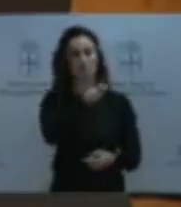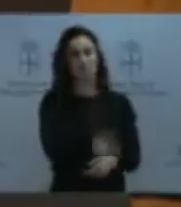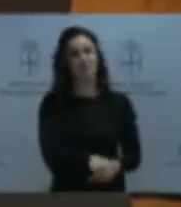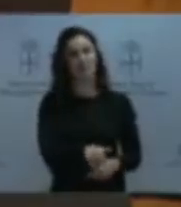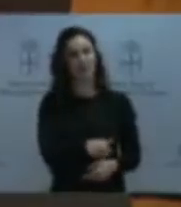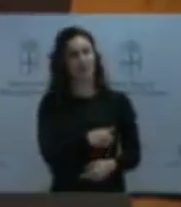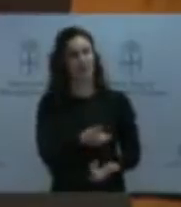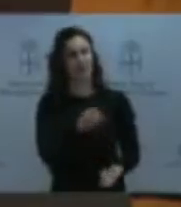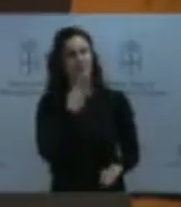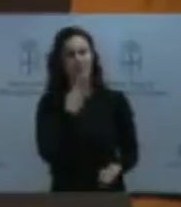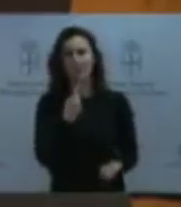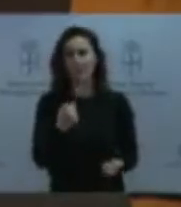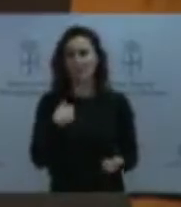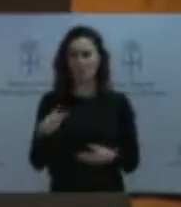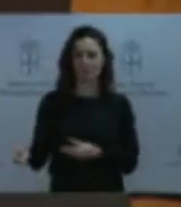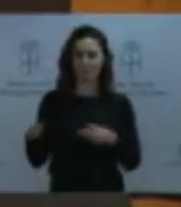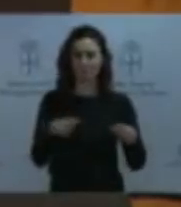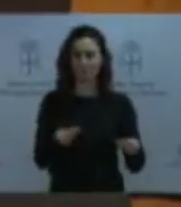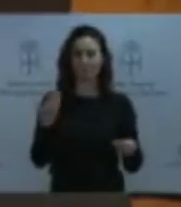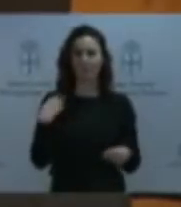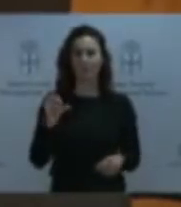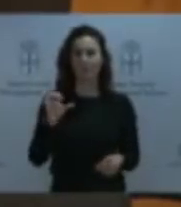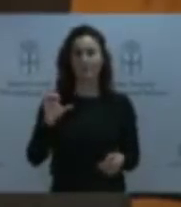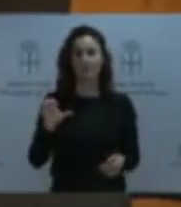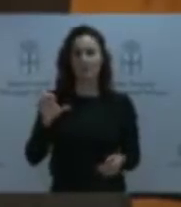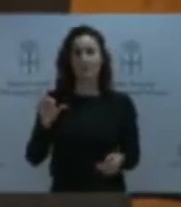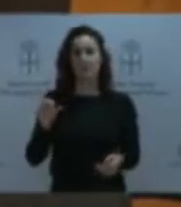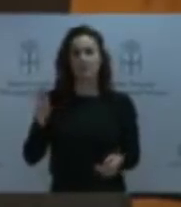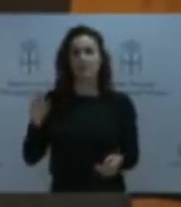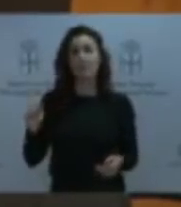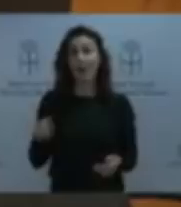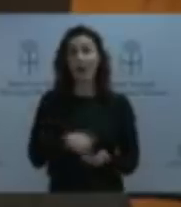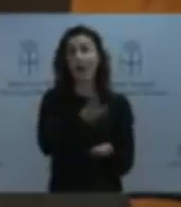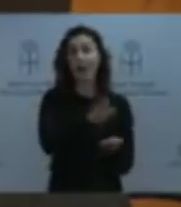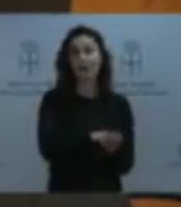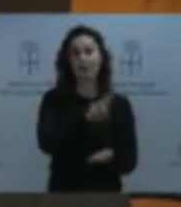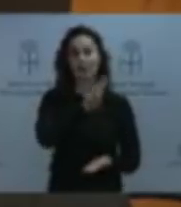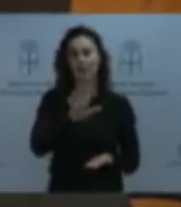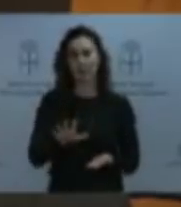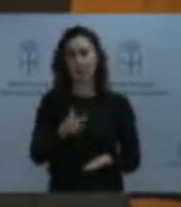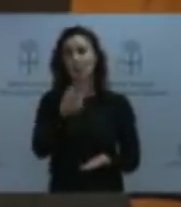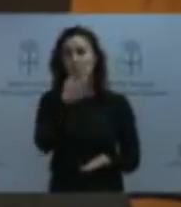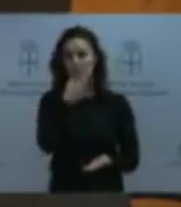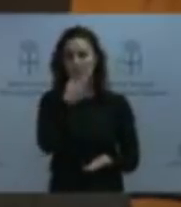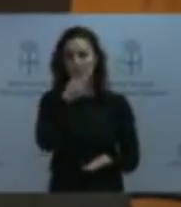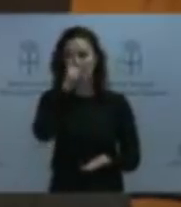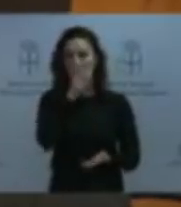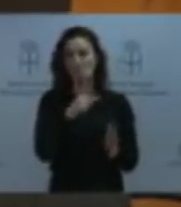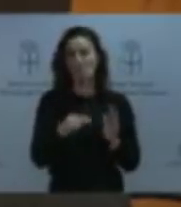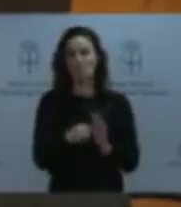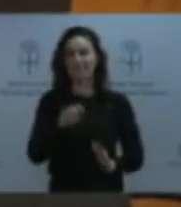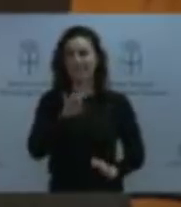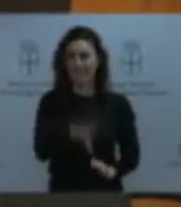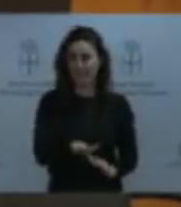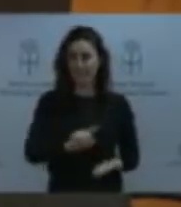el SESPA, es un acta del 25 de septiembre del año 2015 y firmado por el director de